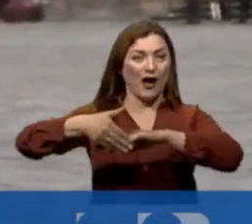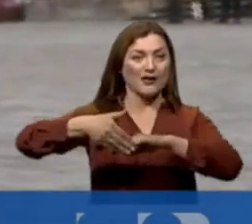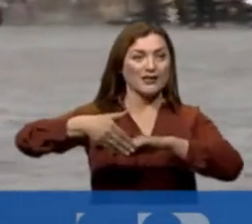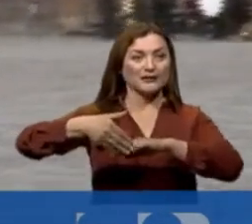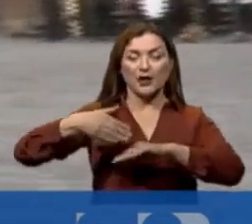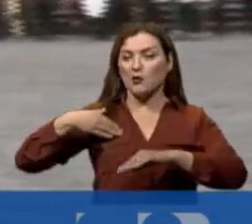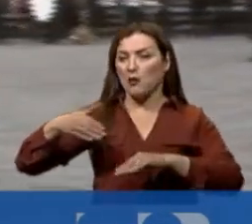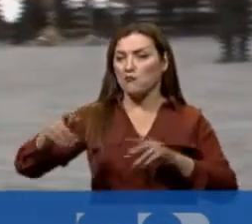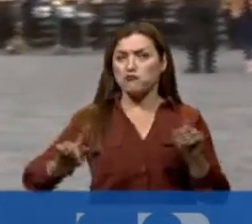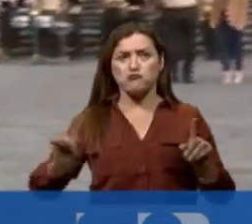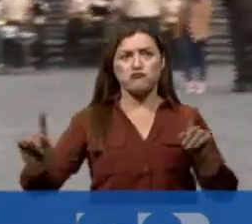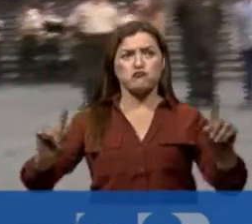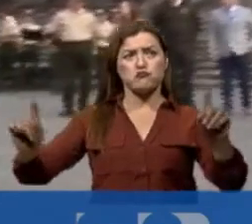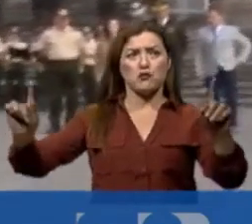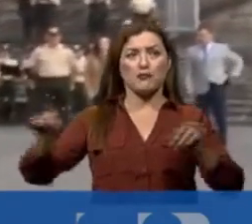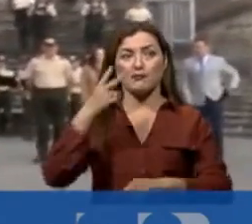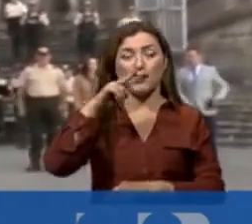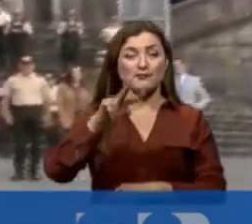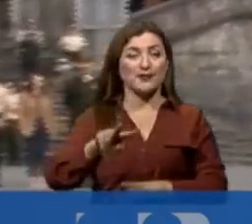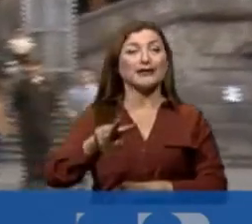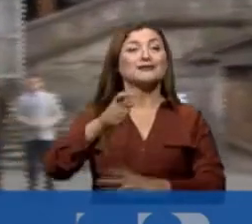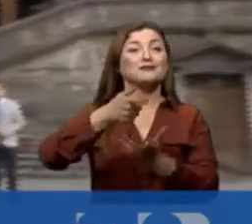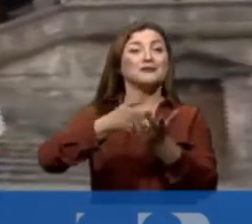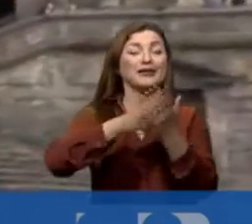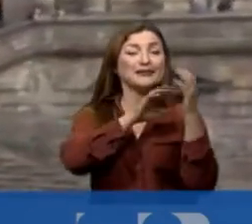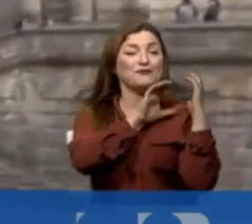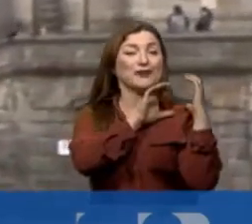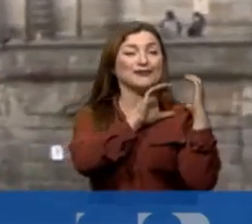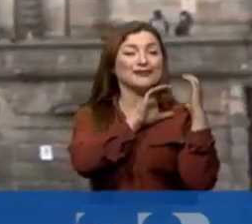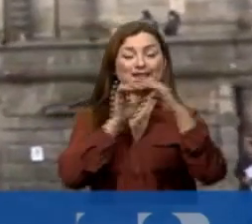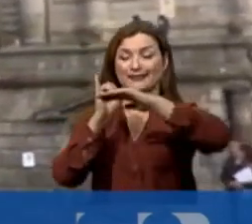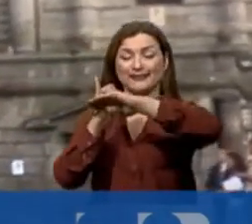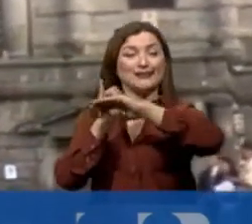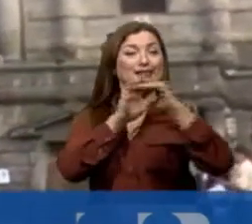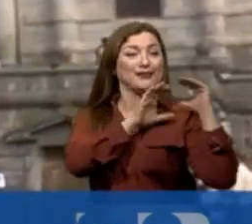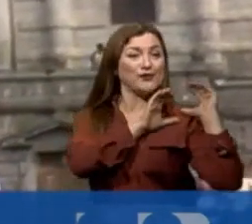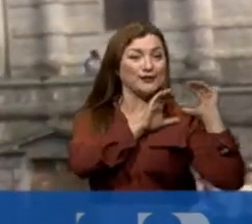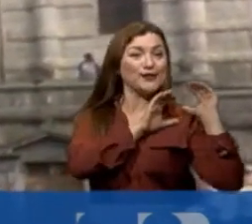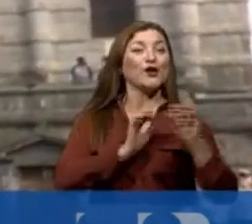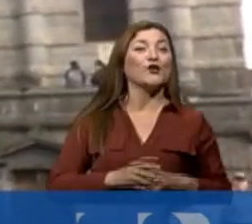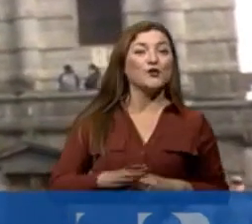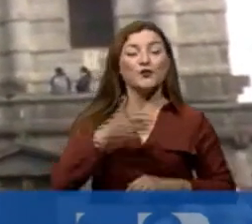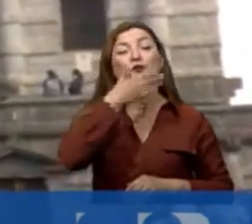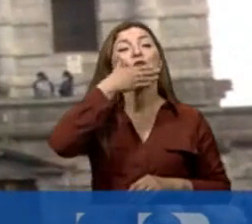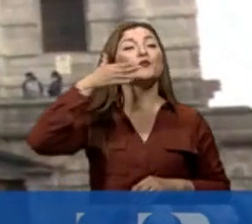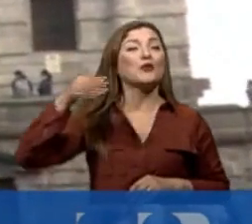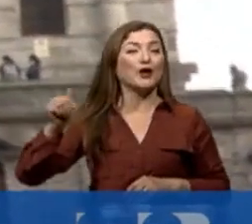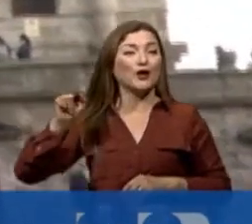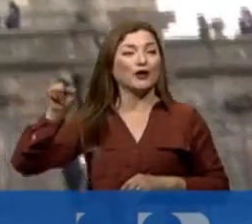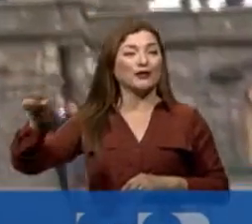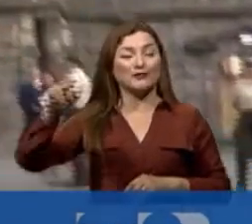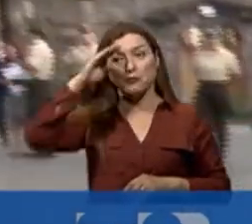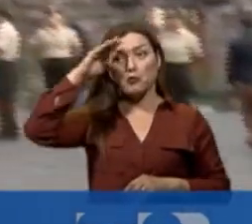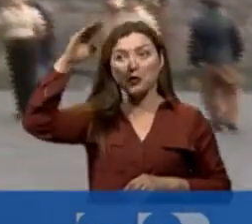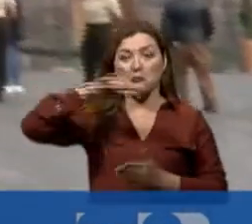belleza que nos recibe hoy la Plaza de San Francisco, la Iglesia de San Francisco, y qué mejor con la presencia